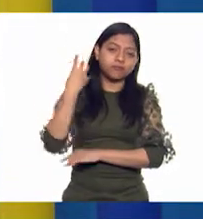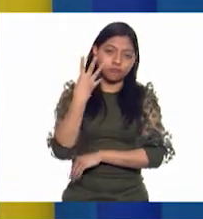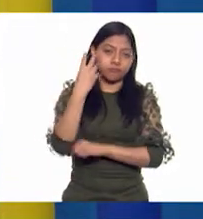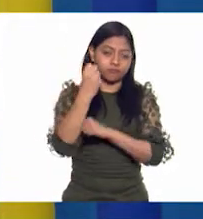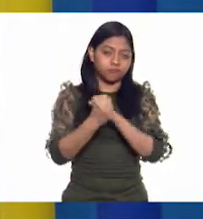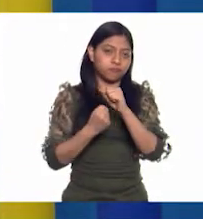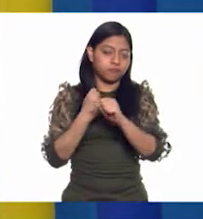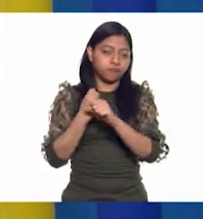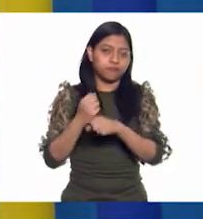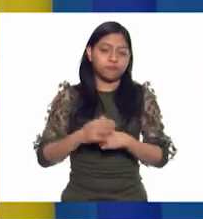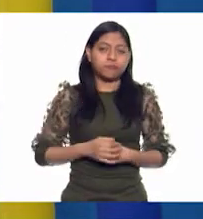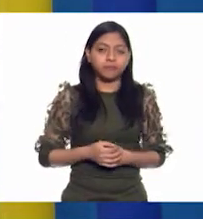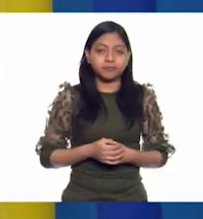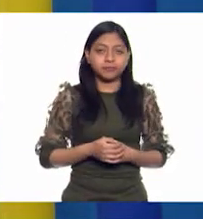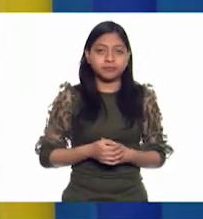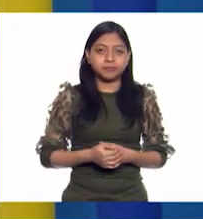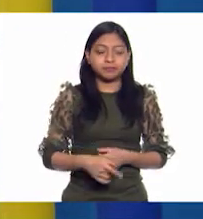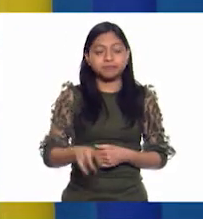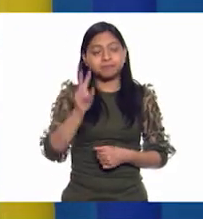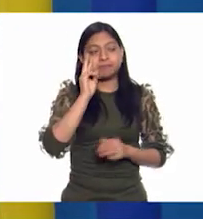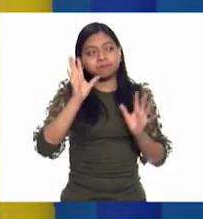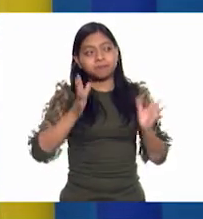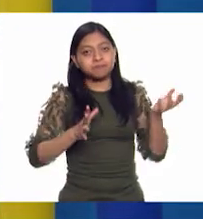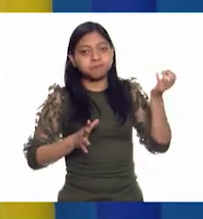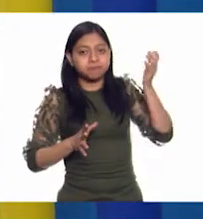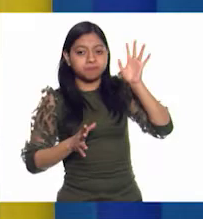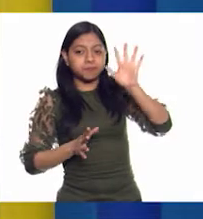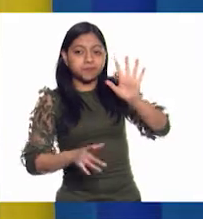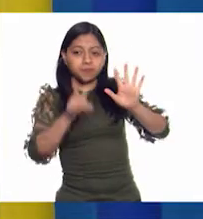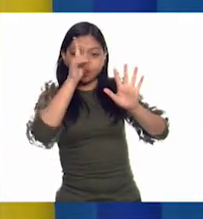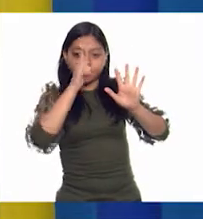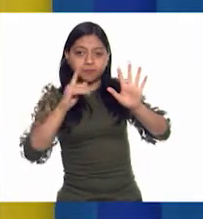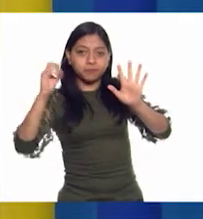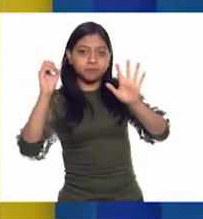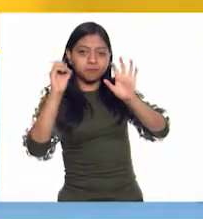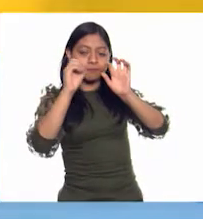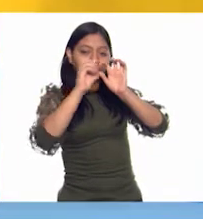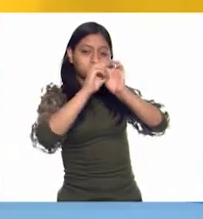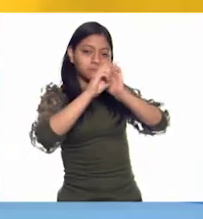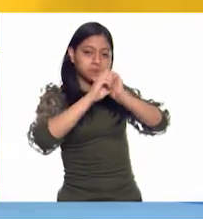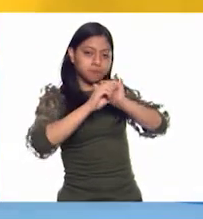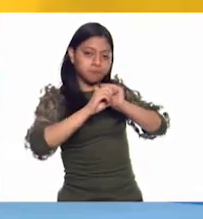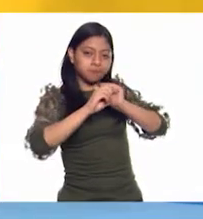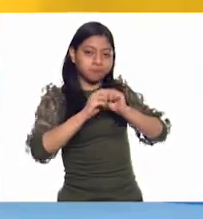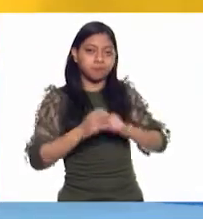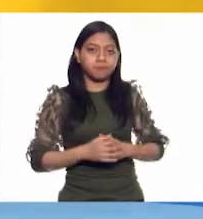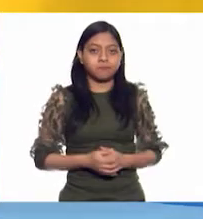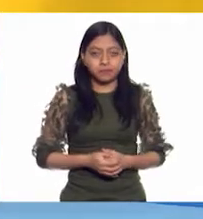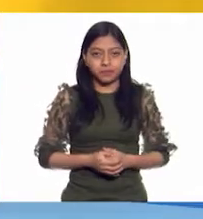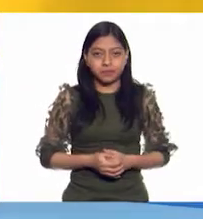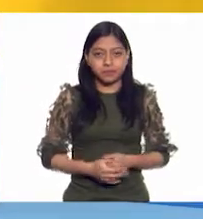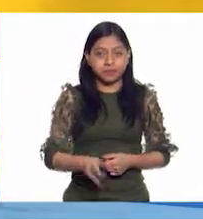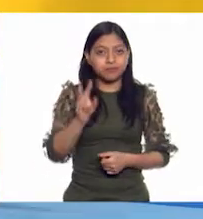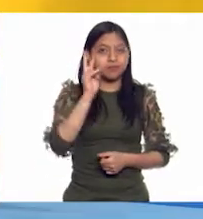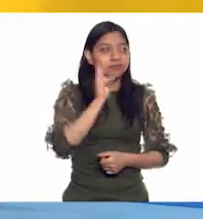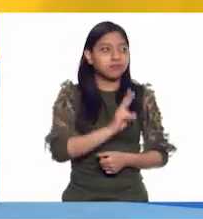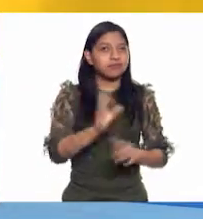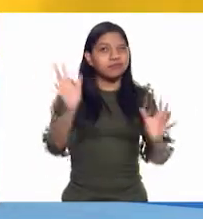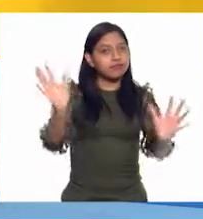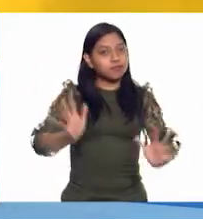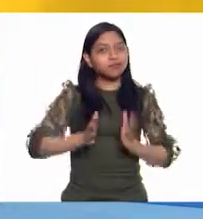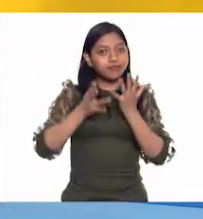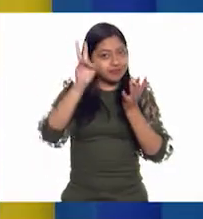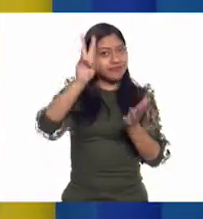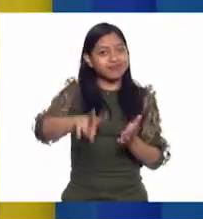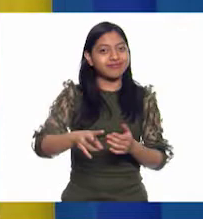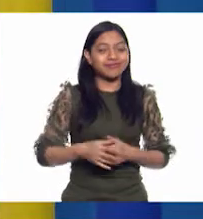estaban preparando la observación del eclipse total, que desde aquí se pudo ver. Me imagino que fue un espectáculo increíble,